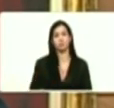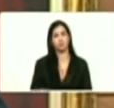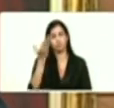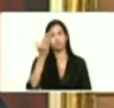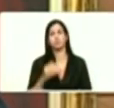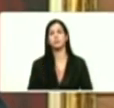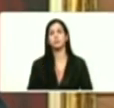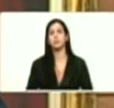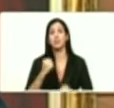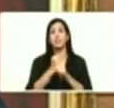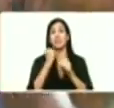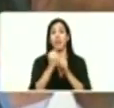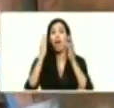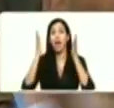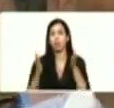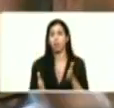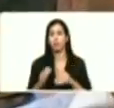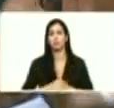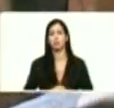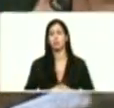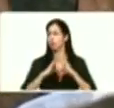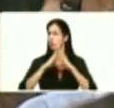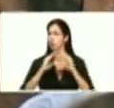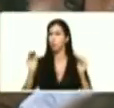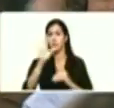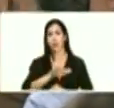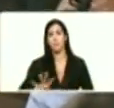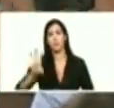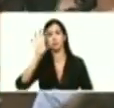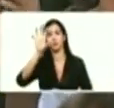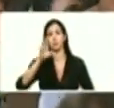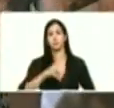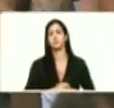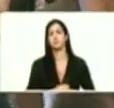clase obrera clase trabajadora de la patria